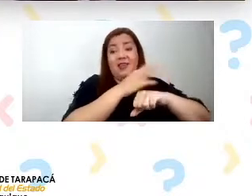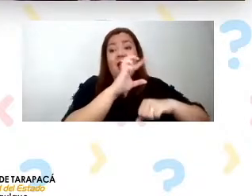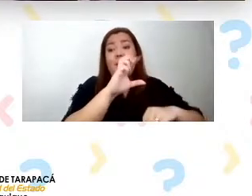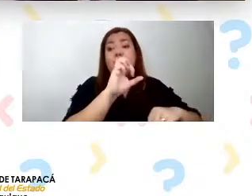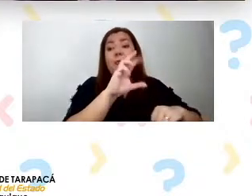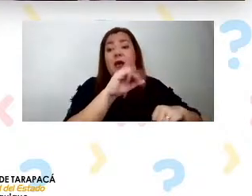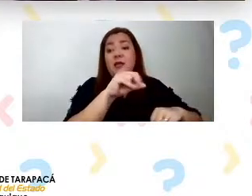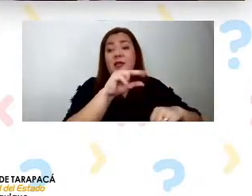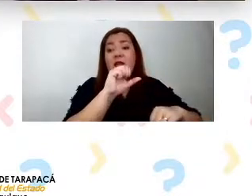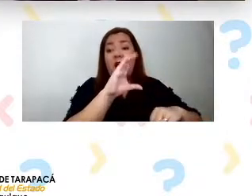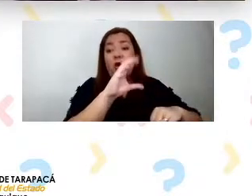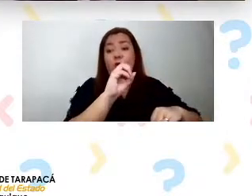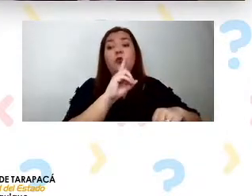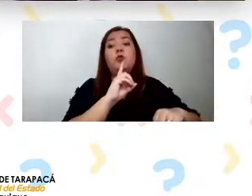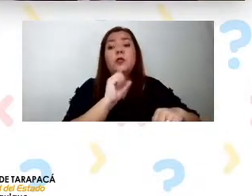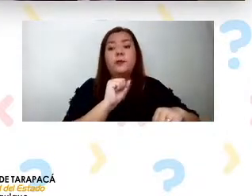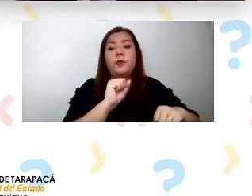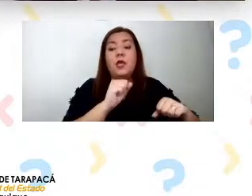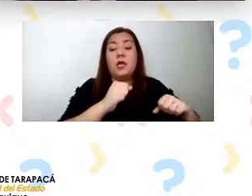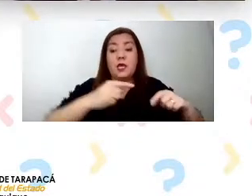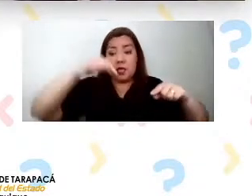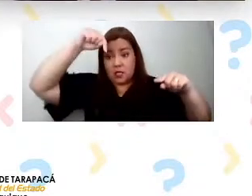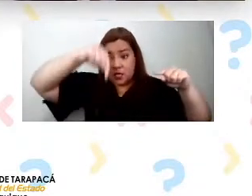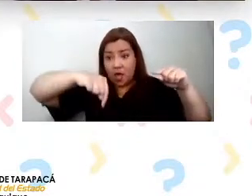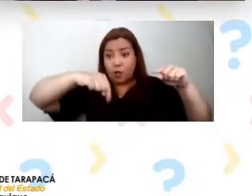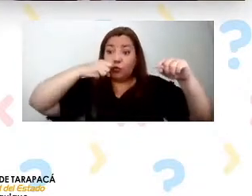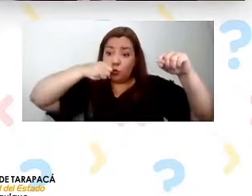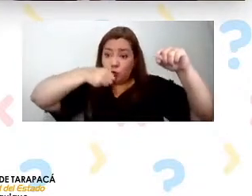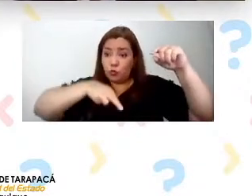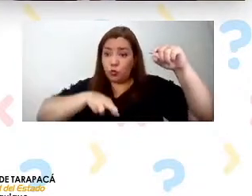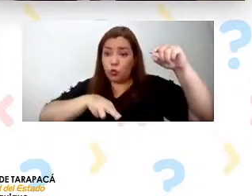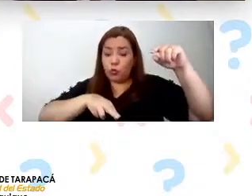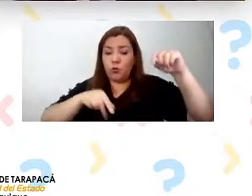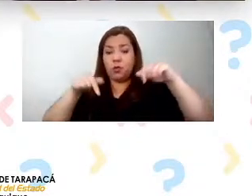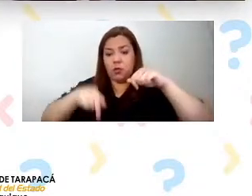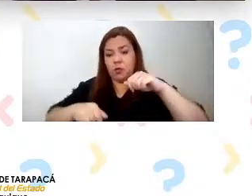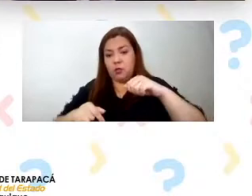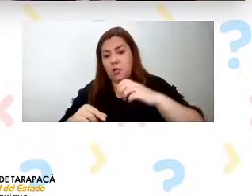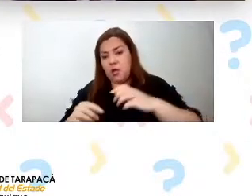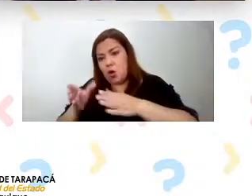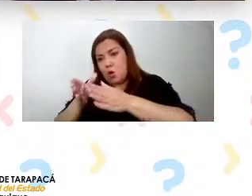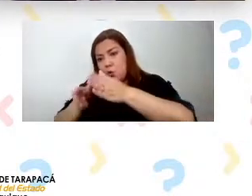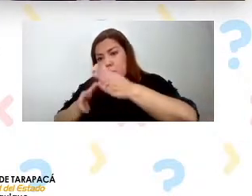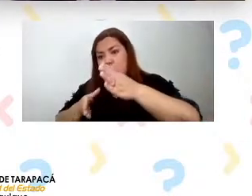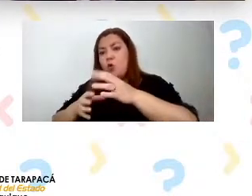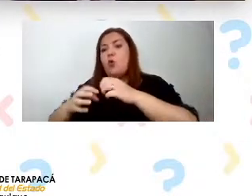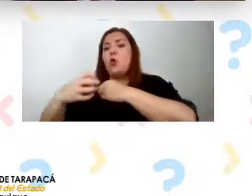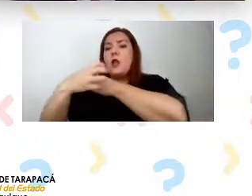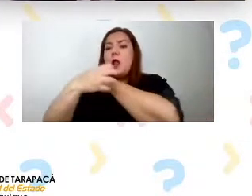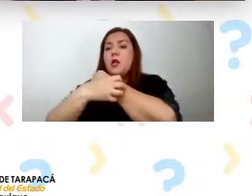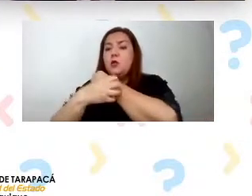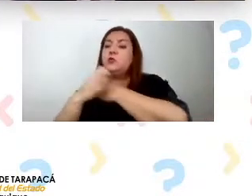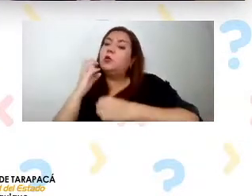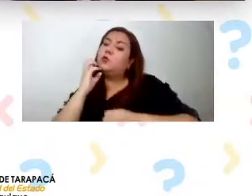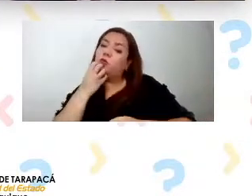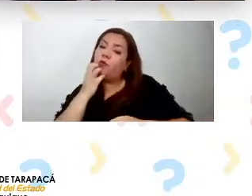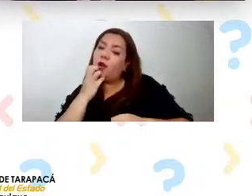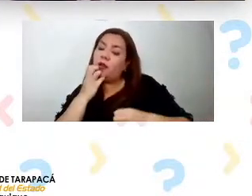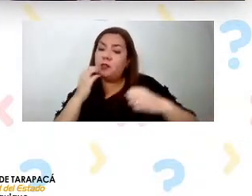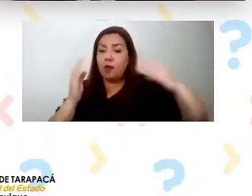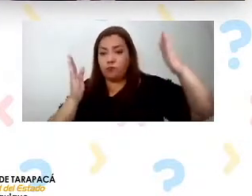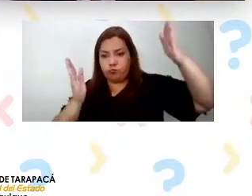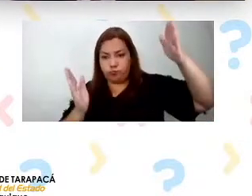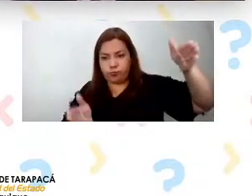sur, la región de Tarapacá está delimitando con la región de Antofagasta, en una